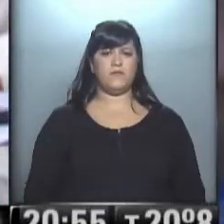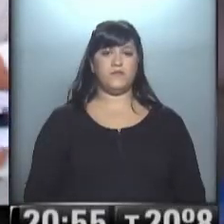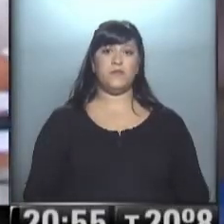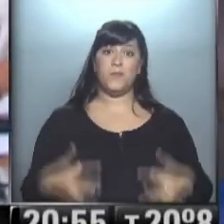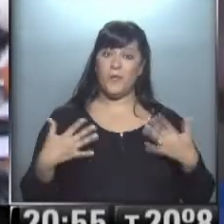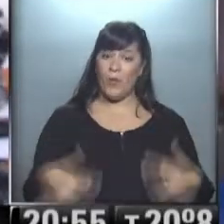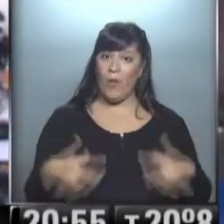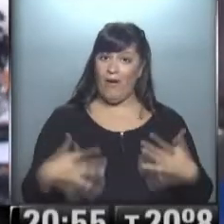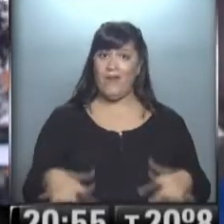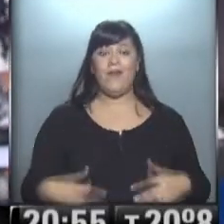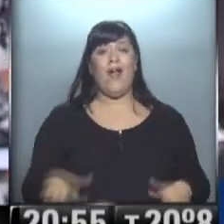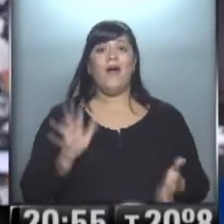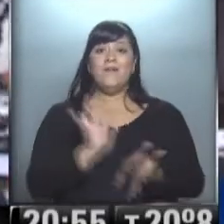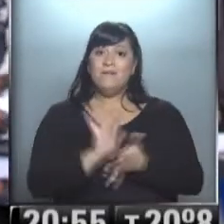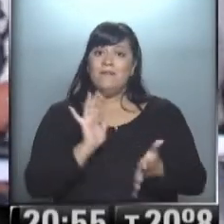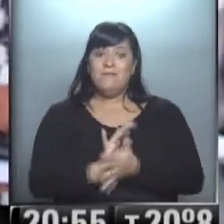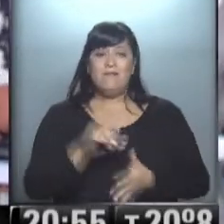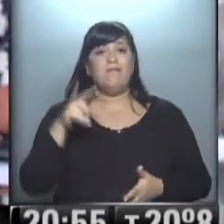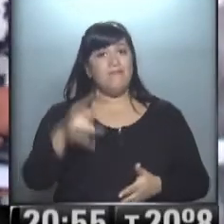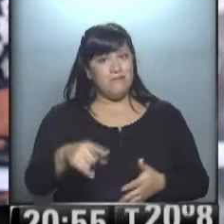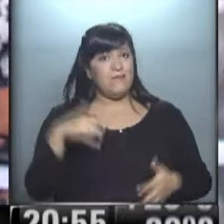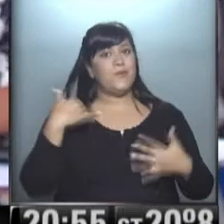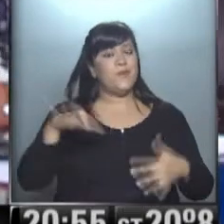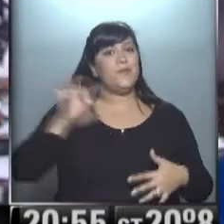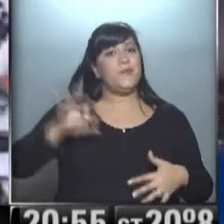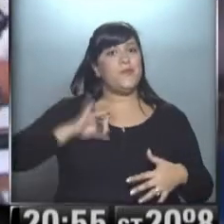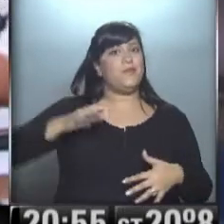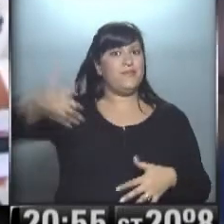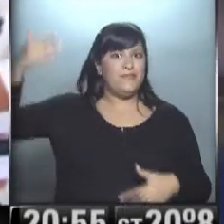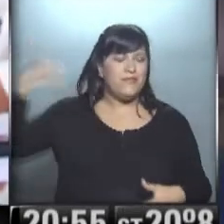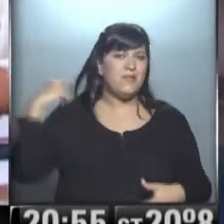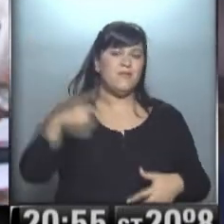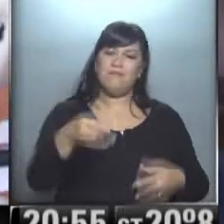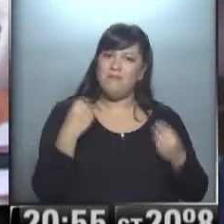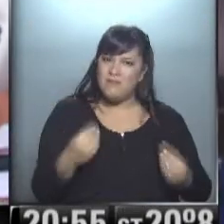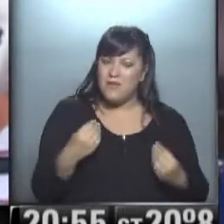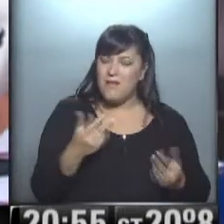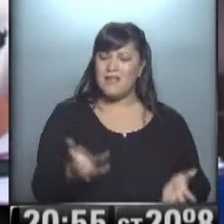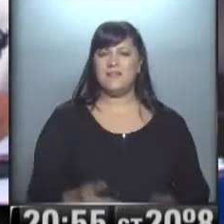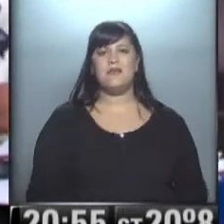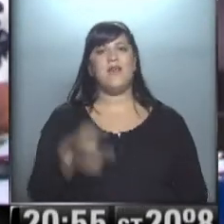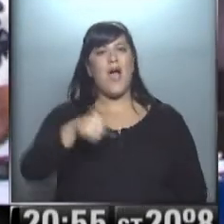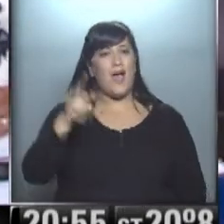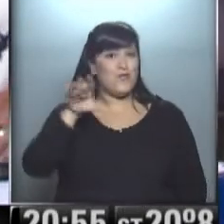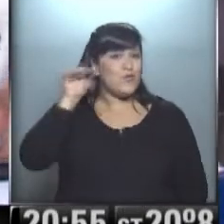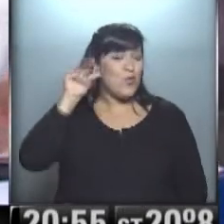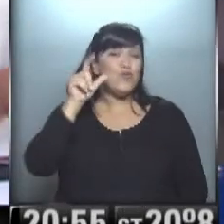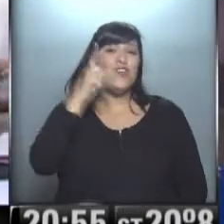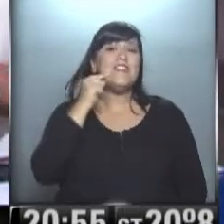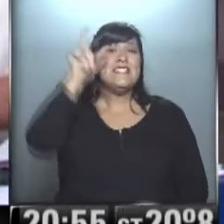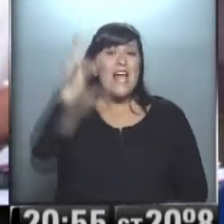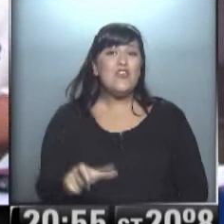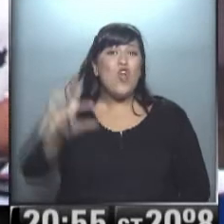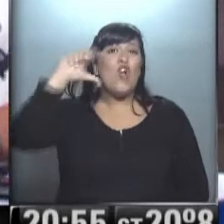Bueno, los dinosaurios se niegan a desaparecer, diría el Charly García. Como contracara de esto que acabamos de escuchar, de este señor que por